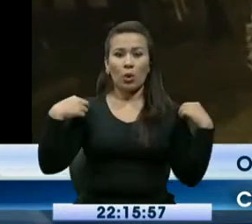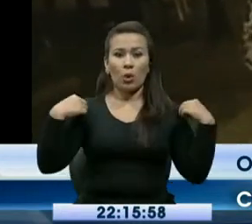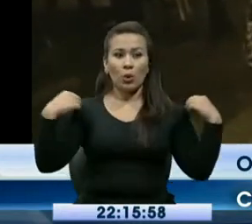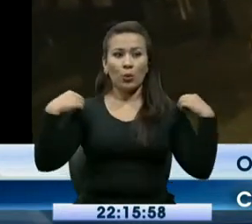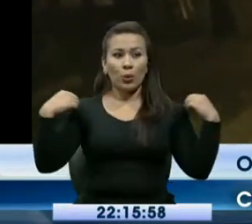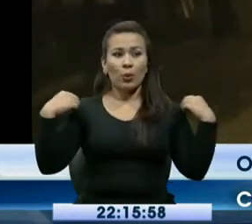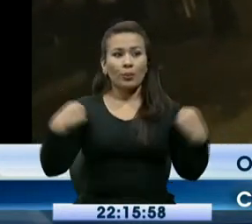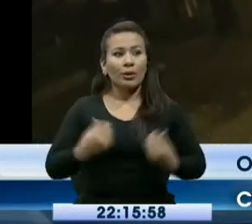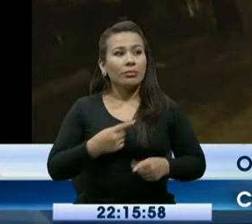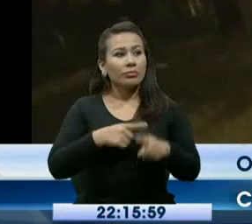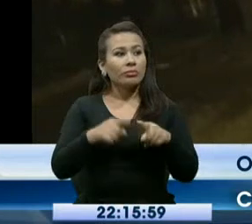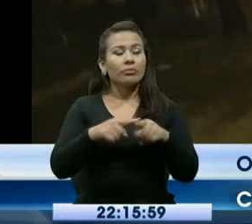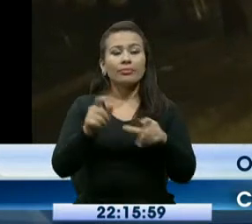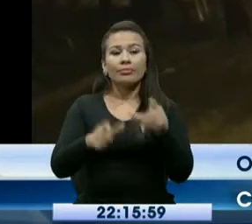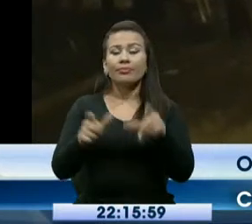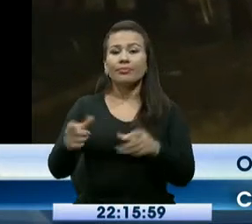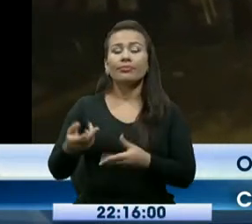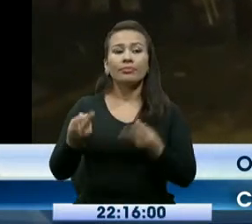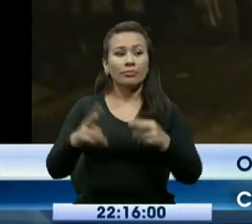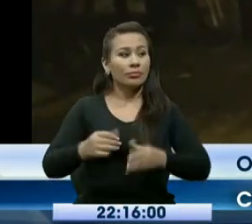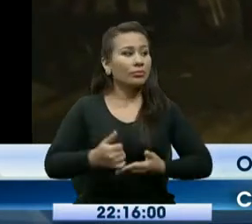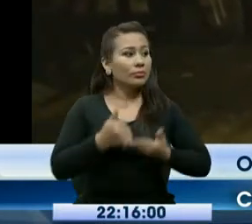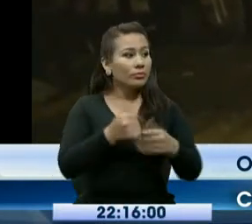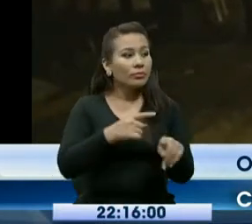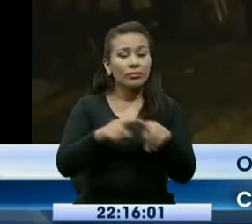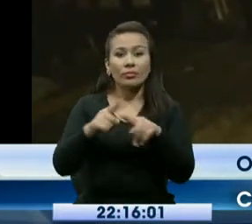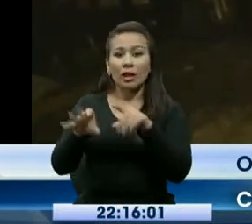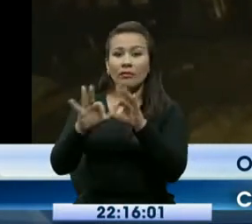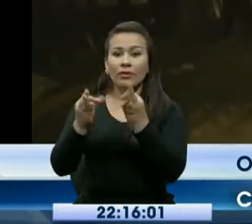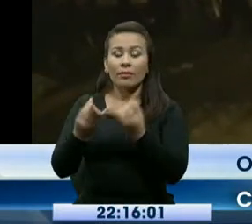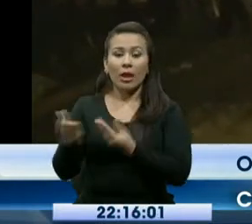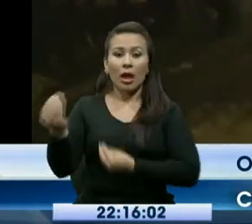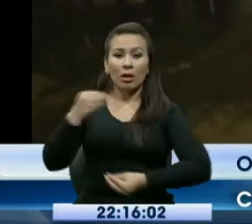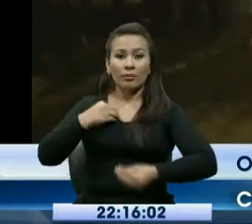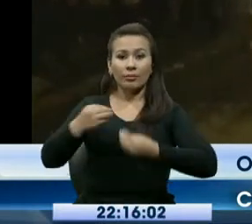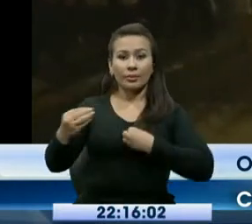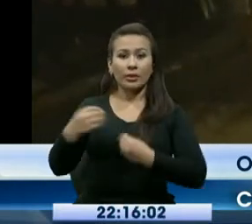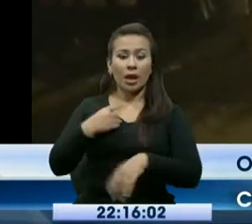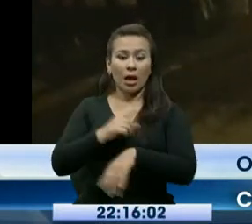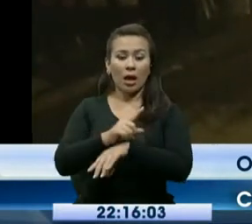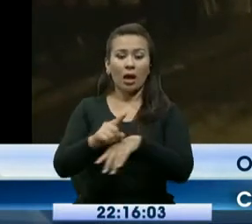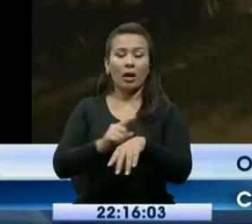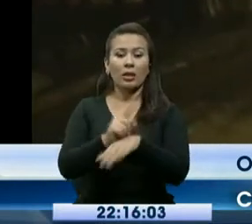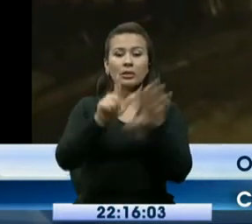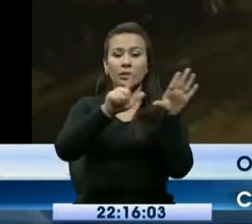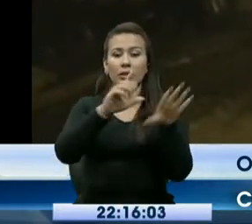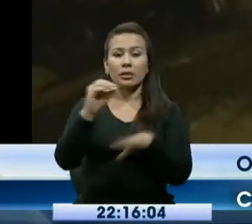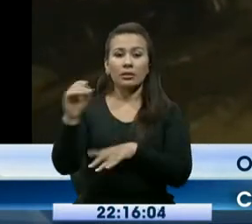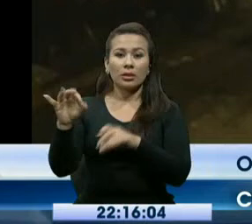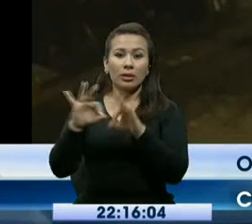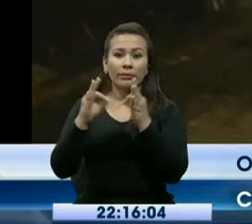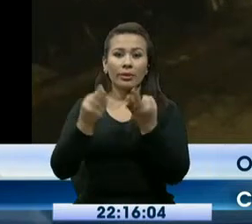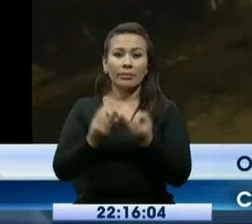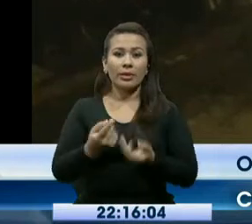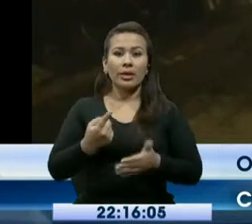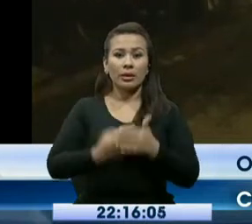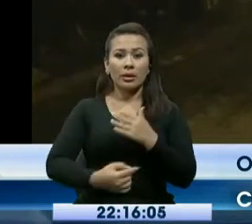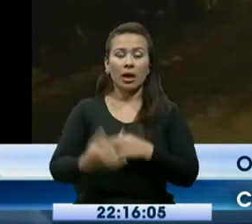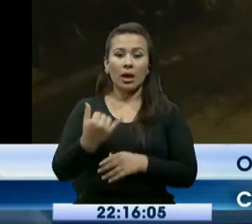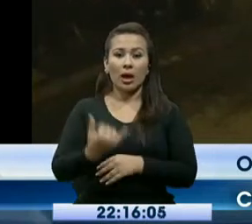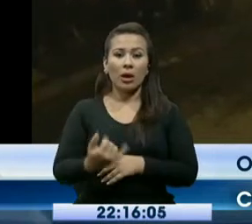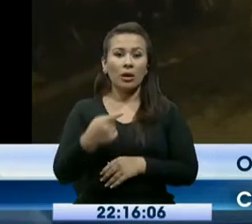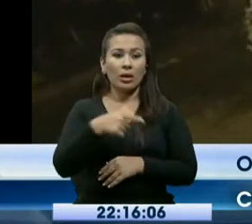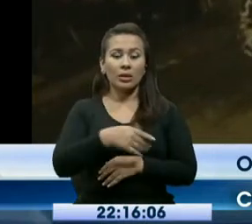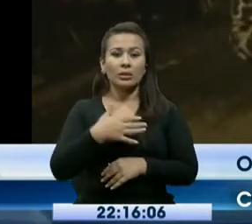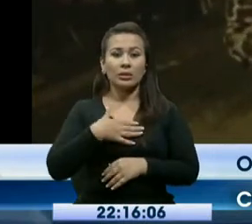los damnificados en esta ocasión. Decenas de familias, como lo indicábamos, alrededor de 700 familias que se encuentran en este